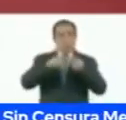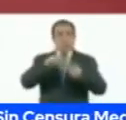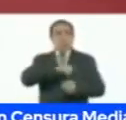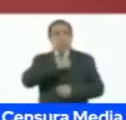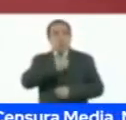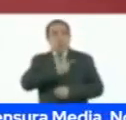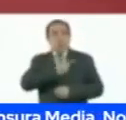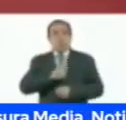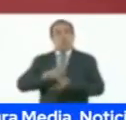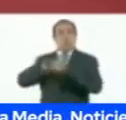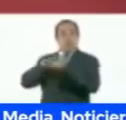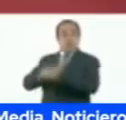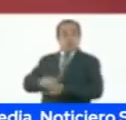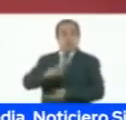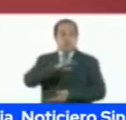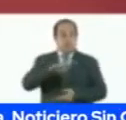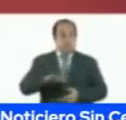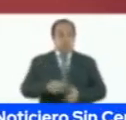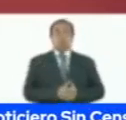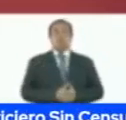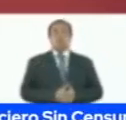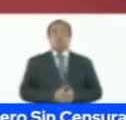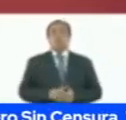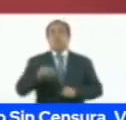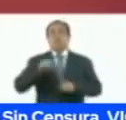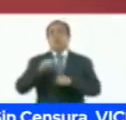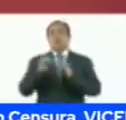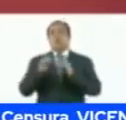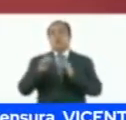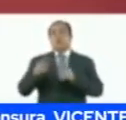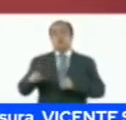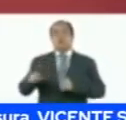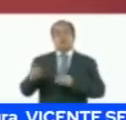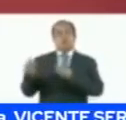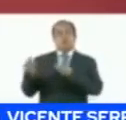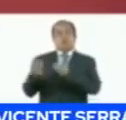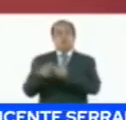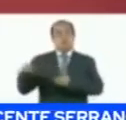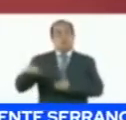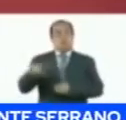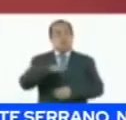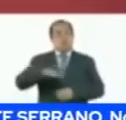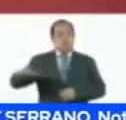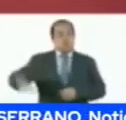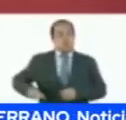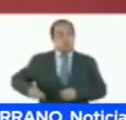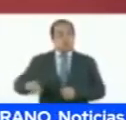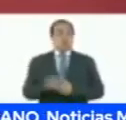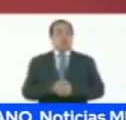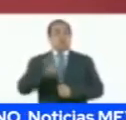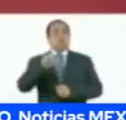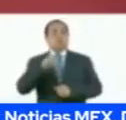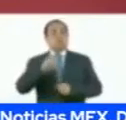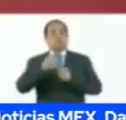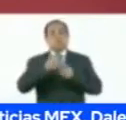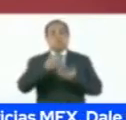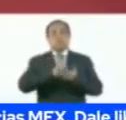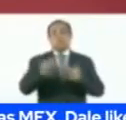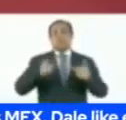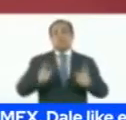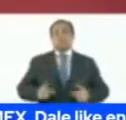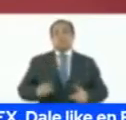sanitaria, asistencial en general, y hay contacto con ellos por el área de gobierno y a través sobre todo de la